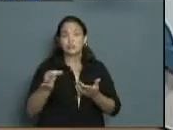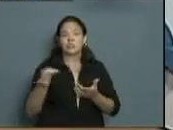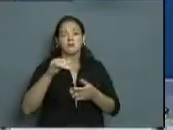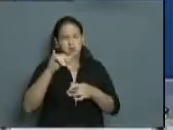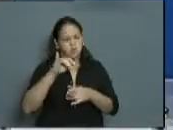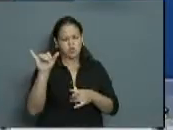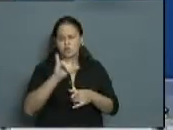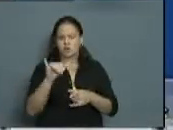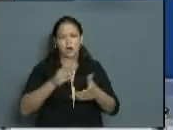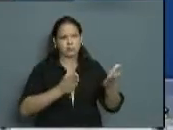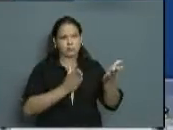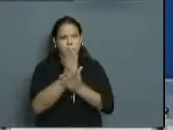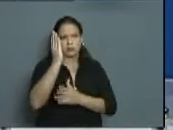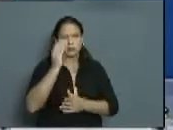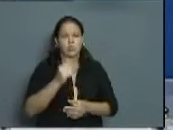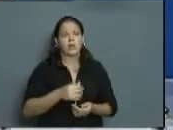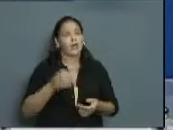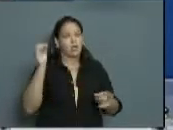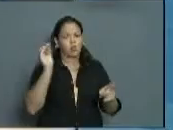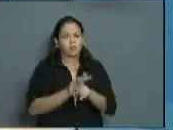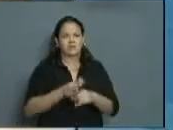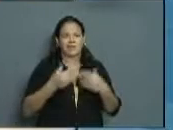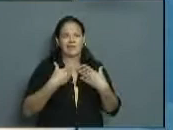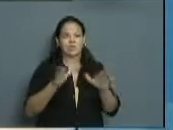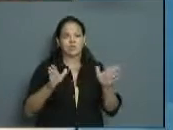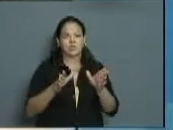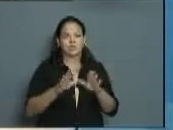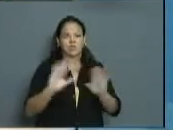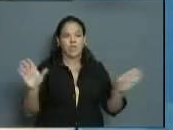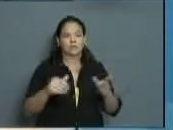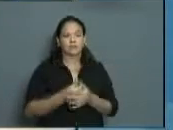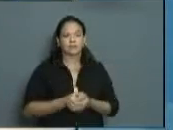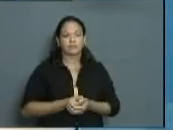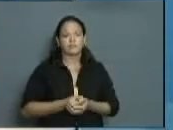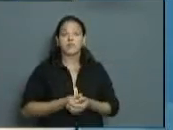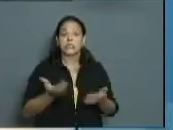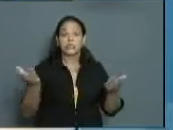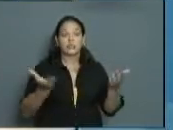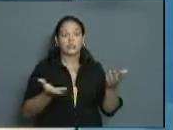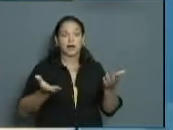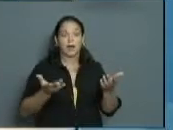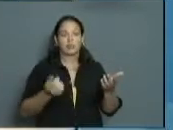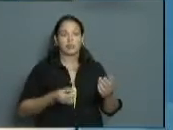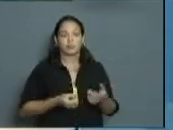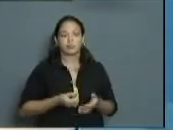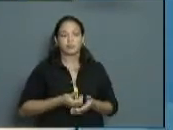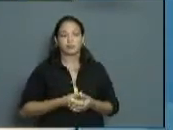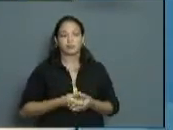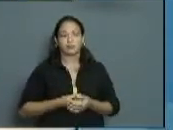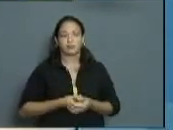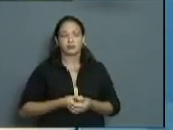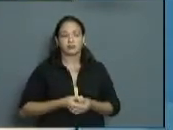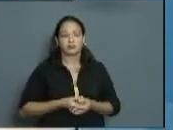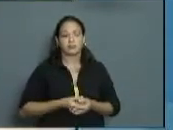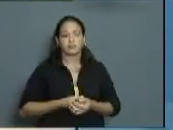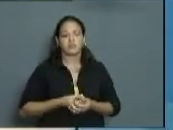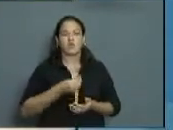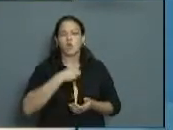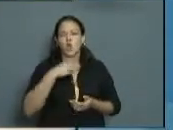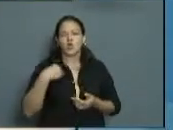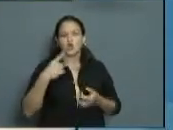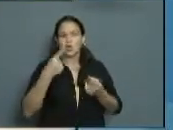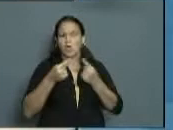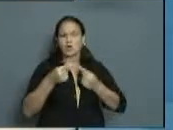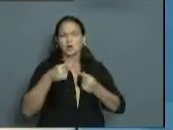resto de los municipios. En el resto de los municipios, sí. Lo que se quiere es precisamente esto, que sea con la mayor prontitud. Bueno, doctora, vamos a aclarar